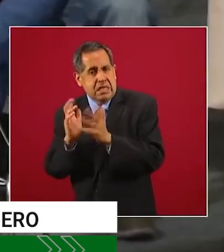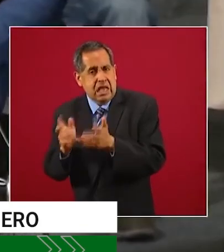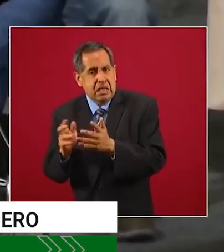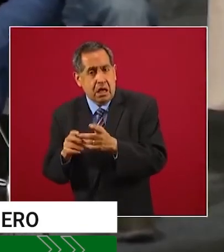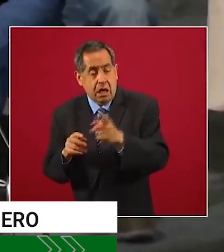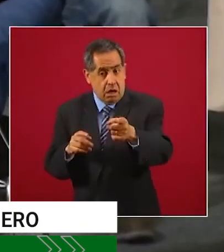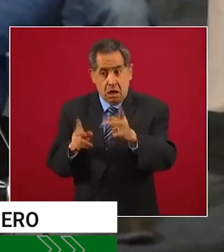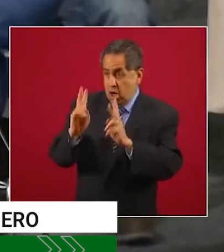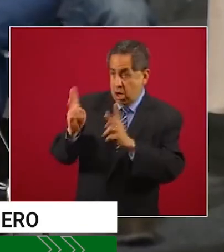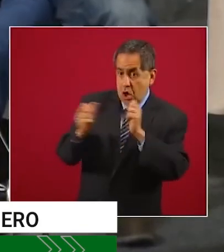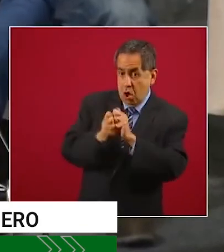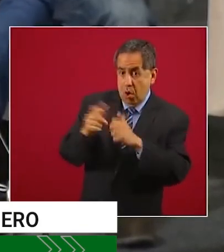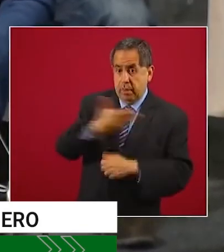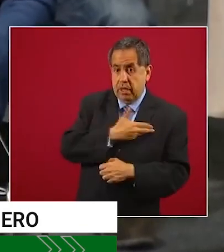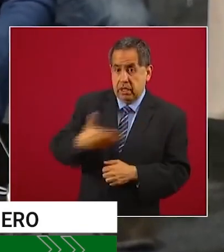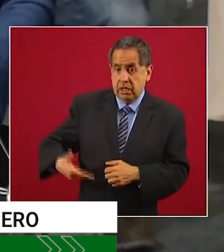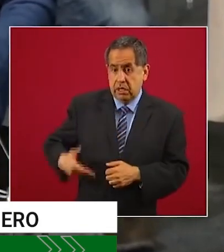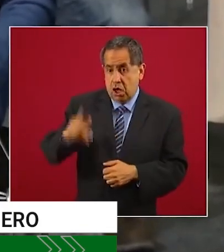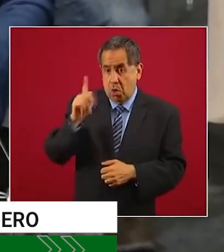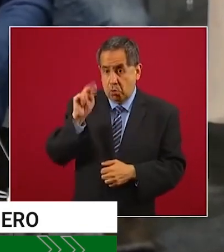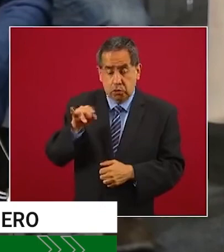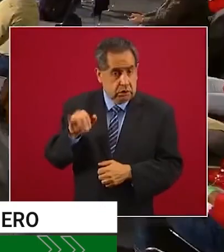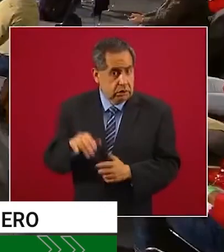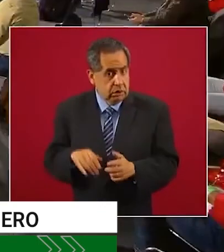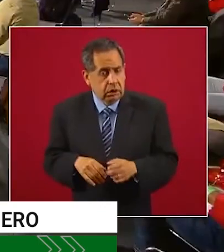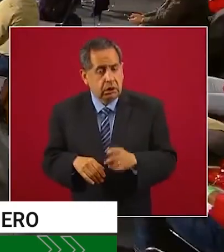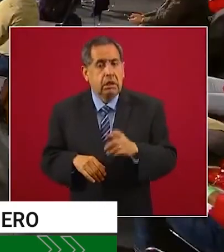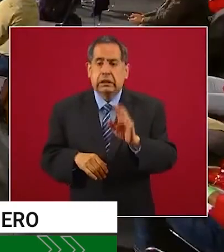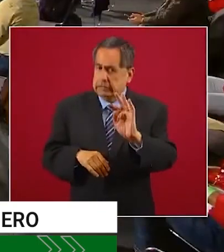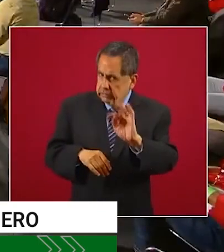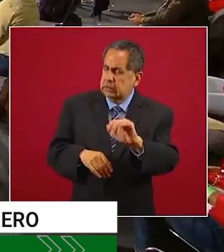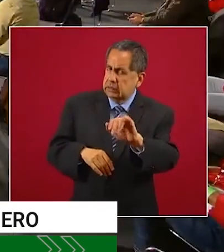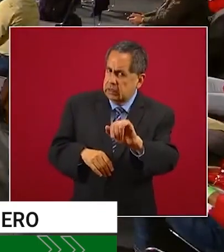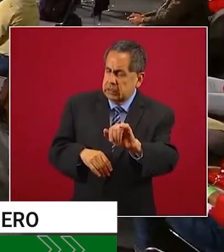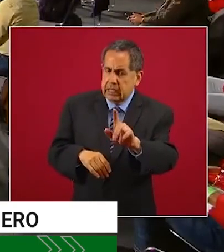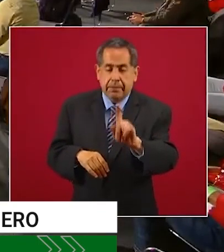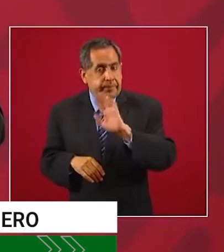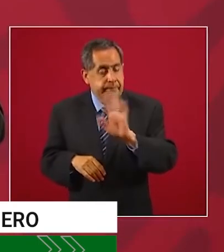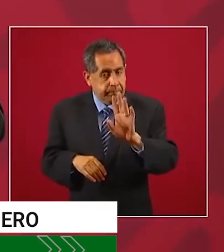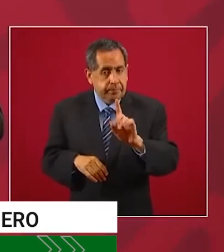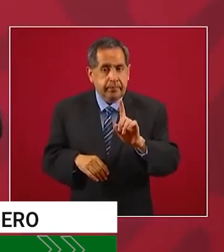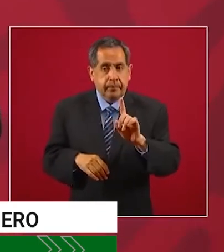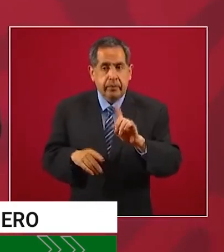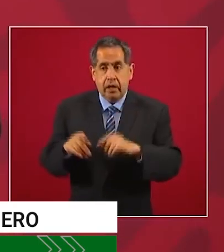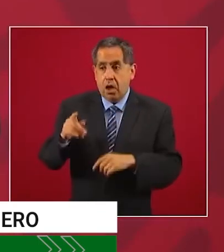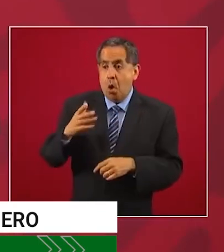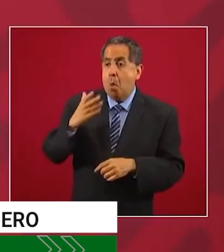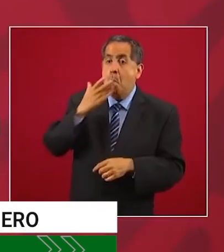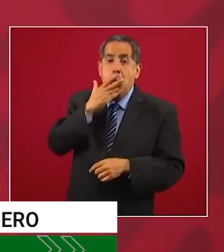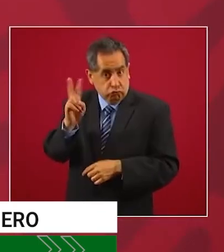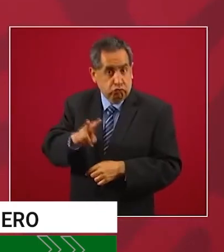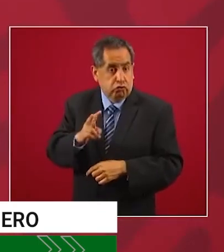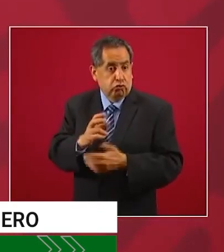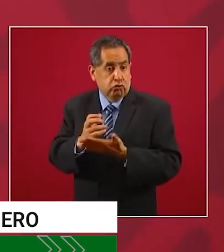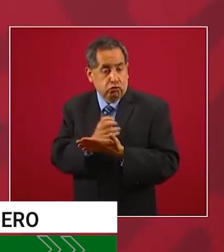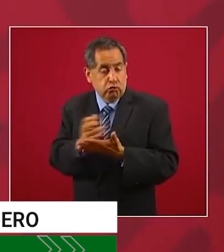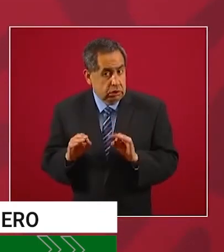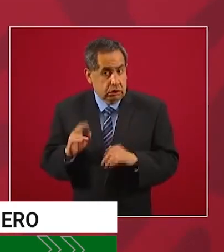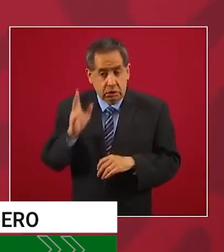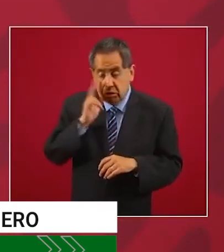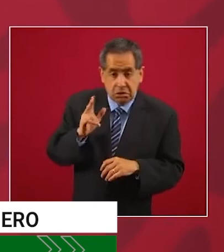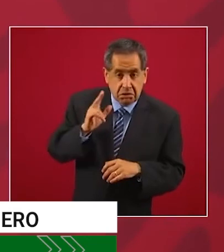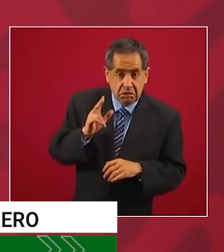sería el primero en aplicarse la dosis. Sí, vemos que da resultados, que es